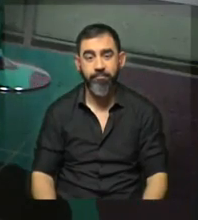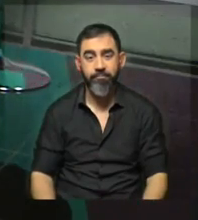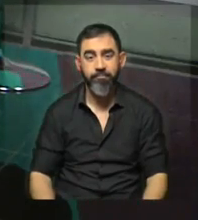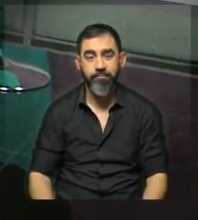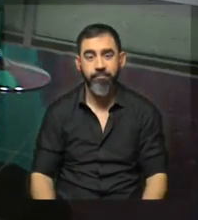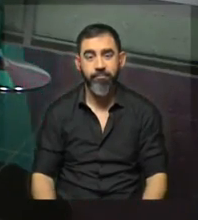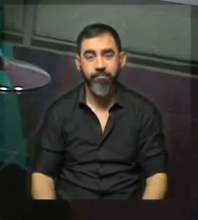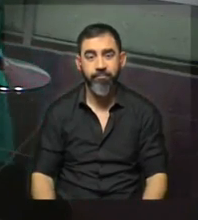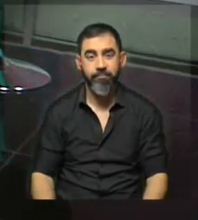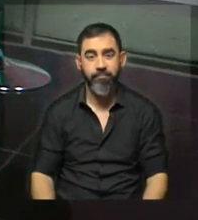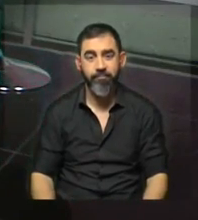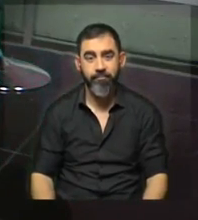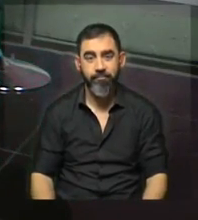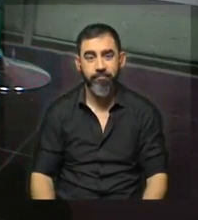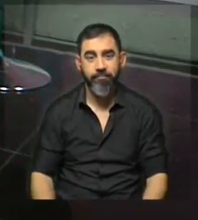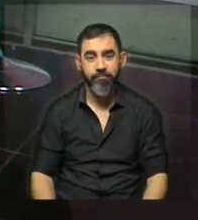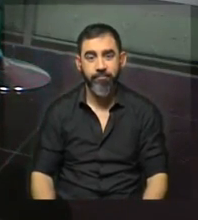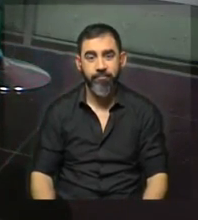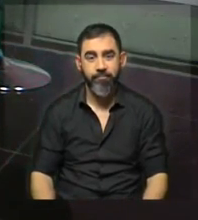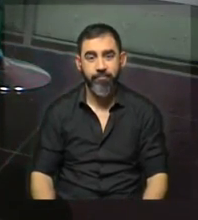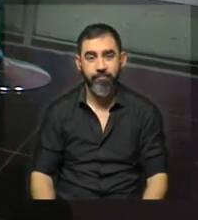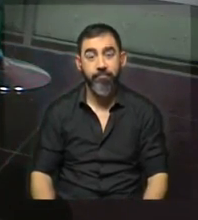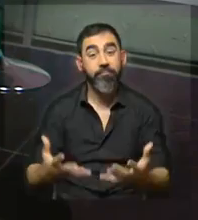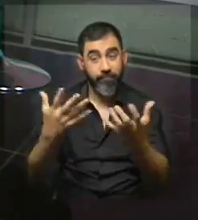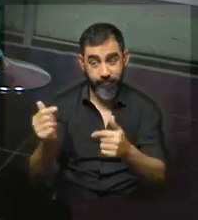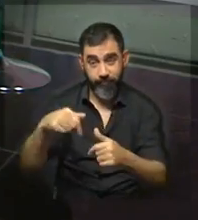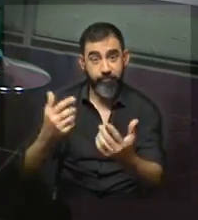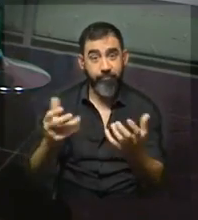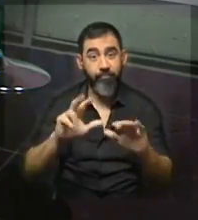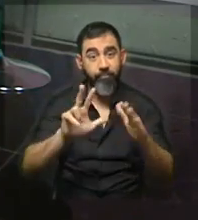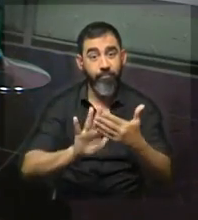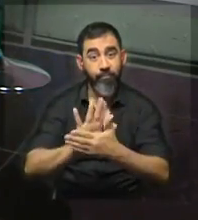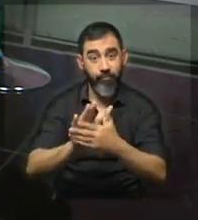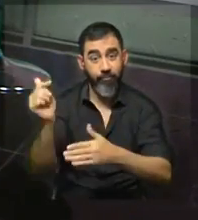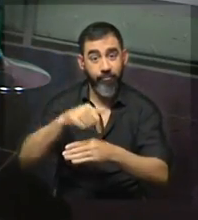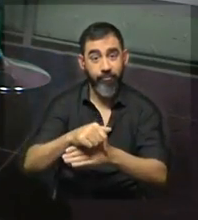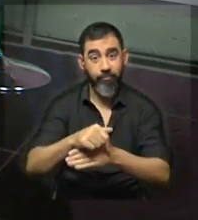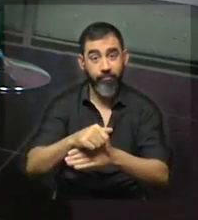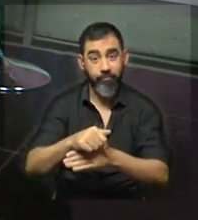Lo dejamos servido acá. No, bárbaro. Bueno, quiero contarle que... ¿Quiere venir? Sí. ¿Quiere venir? ¿A dónde? ¿A las 8 de la mañana? Sí, sí.